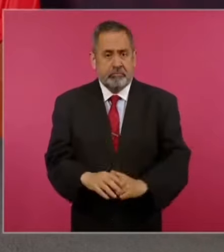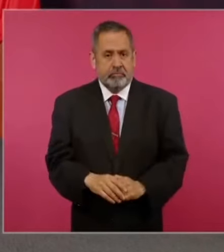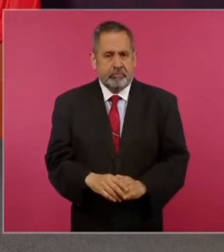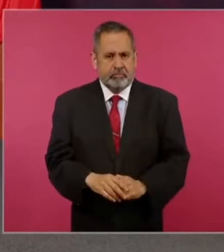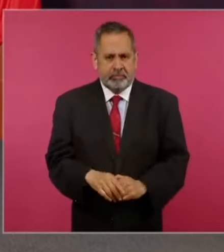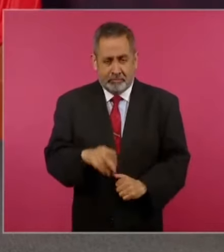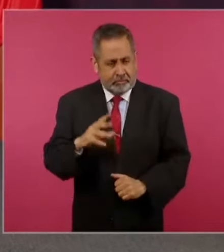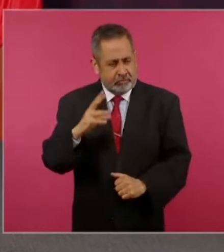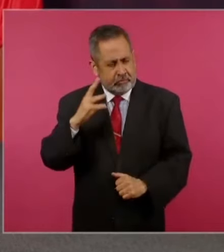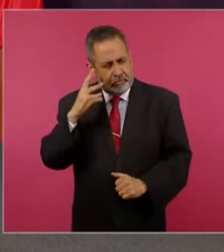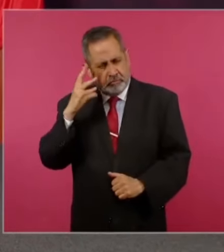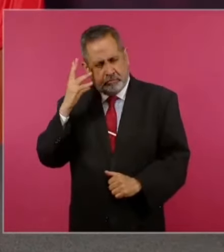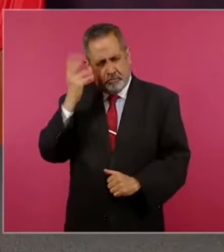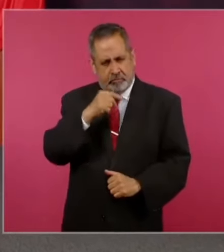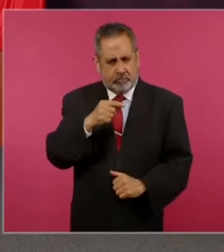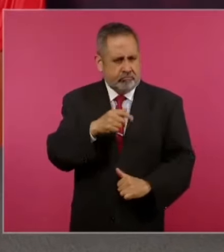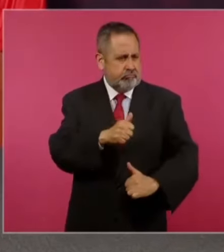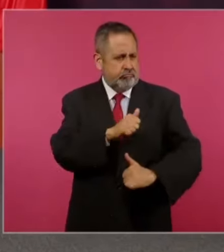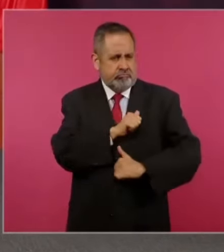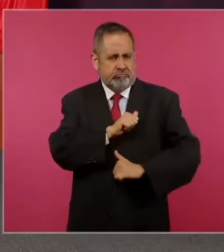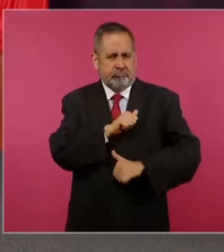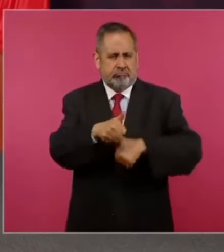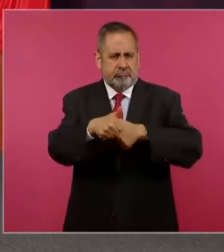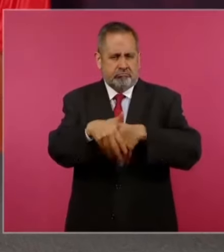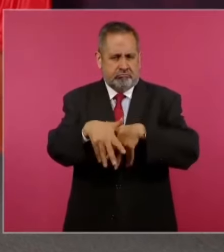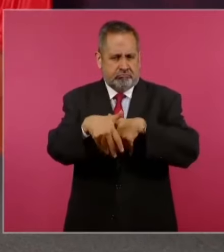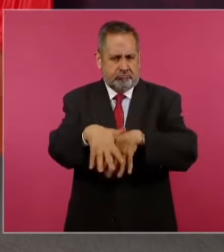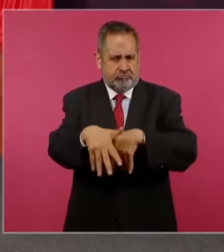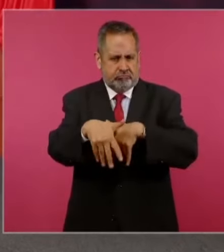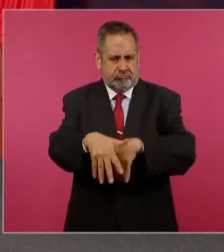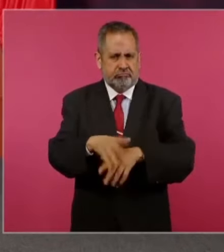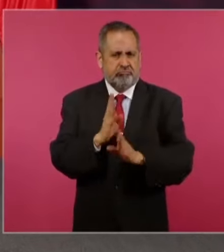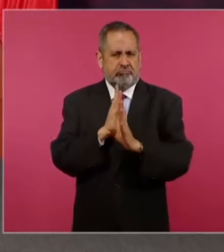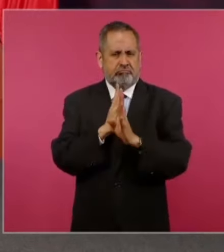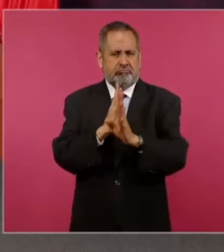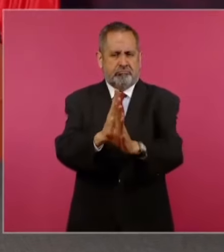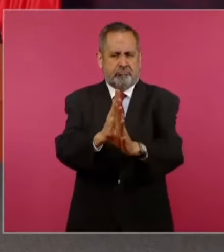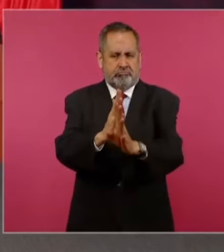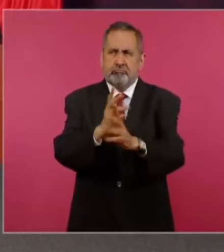un espectáculo. Yo lo observo